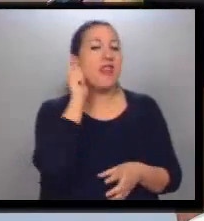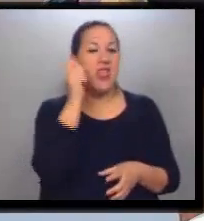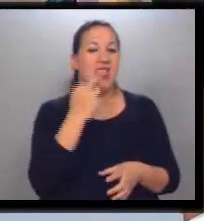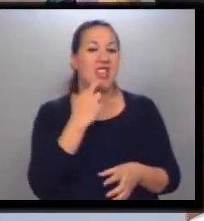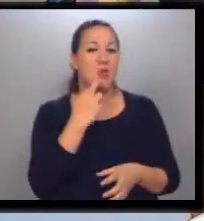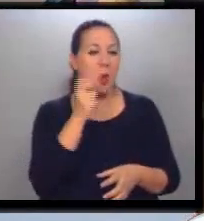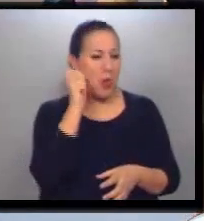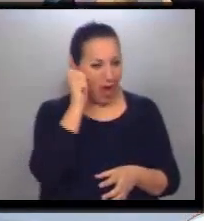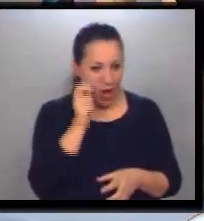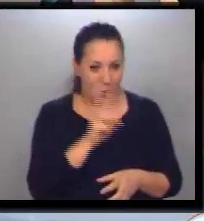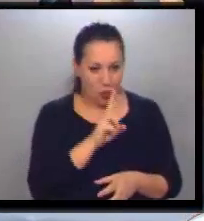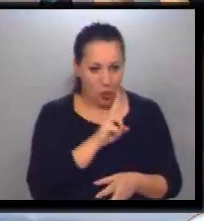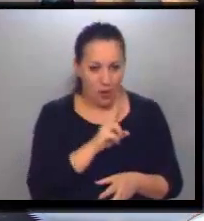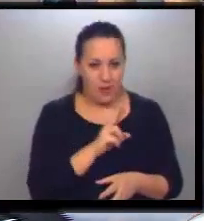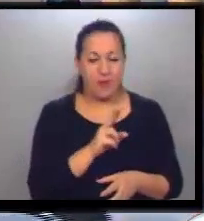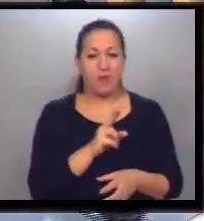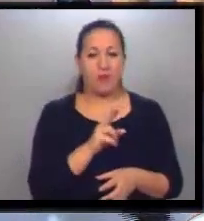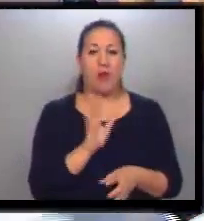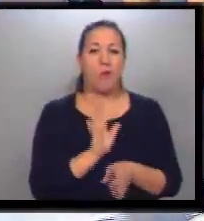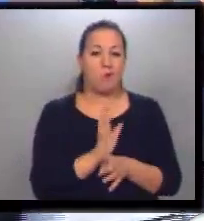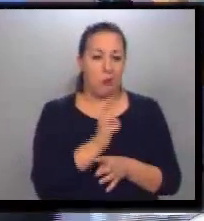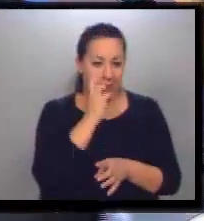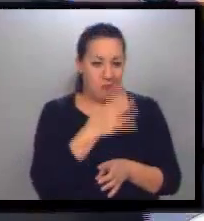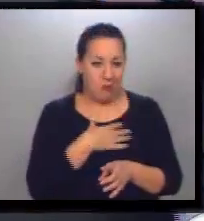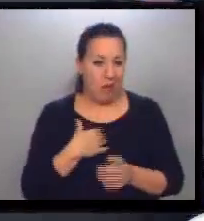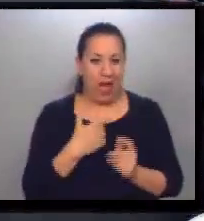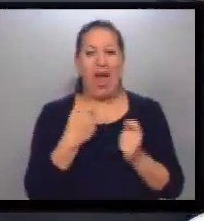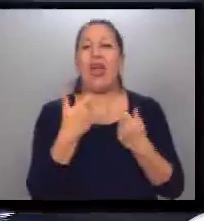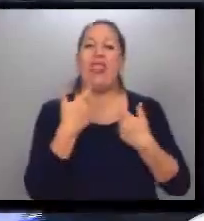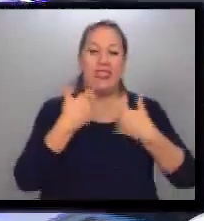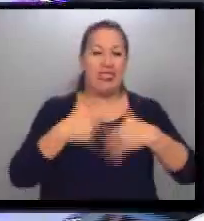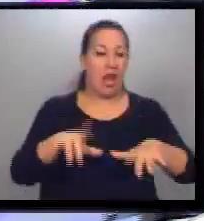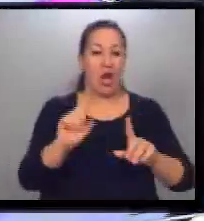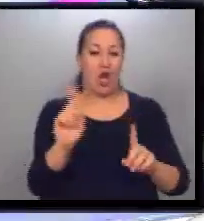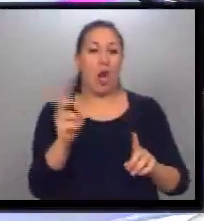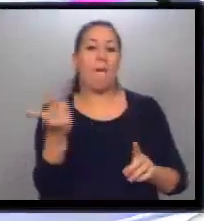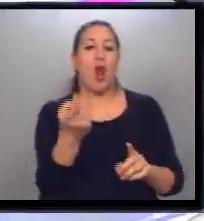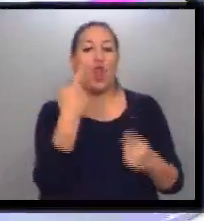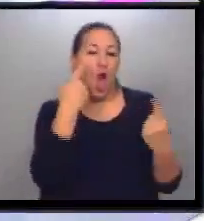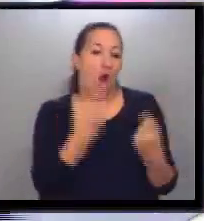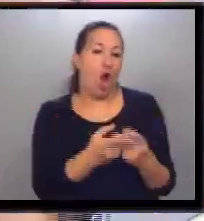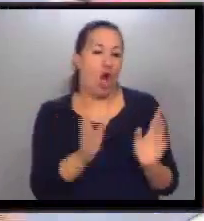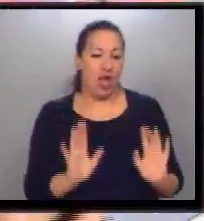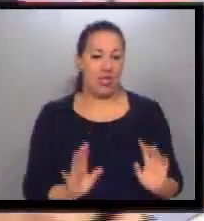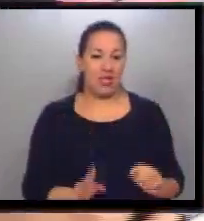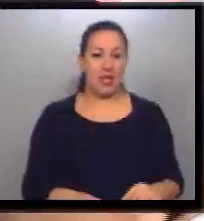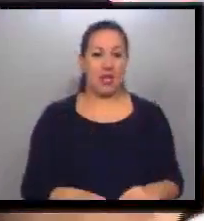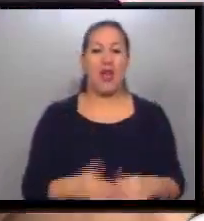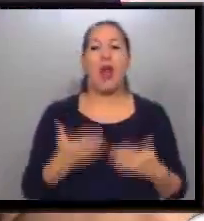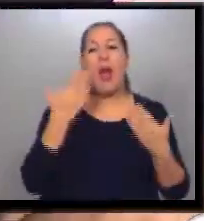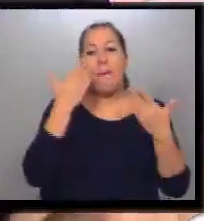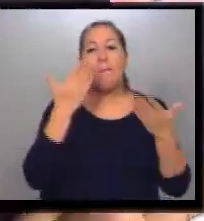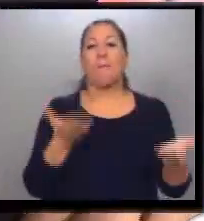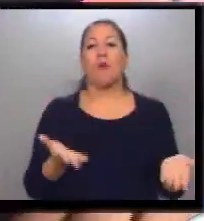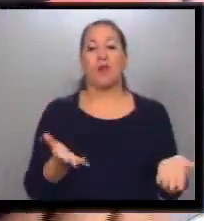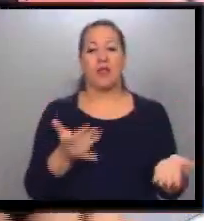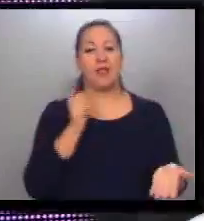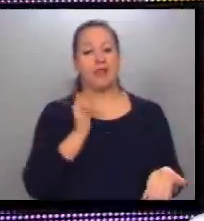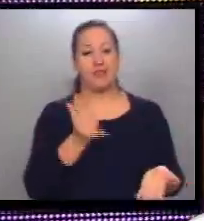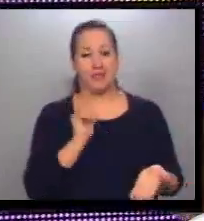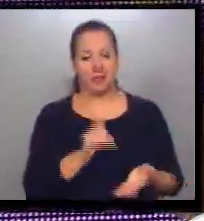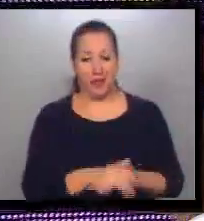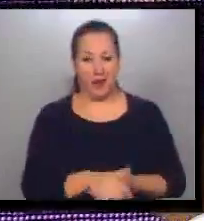años. ¿La entregaron los padres? No, pero ahí se conocieron. ¿Okay? No, digamos, la presentaron en sociedad. Está bien, la llevaron